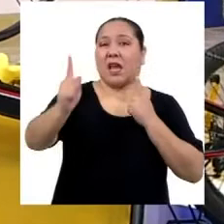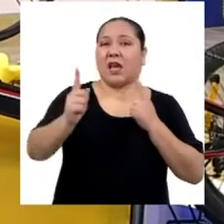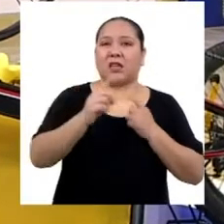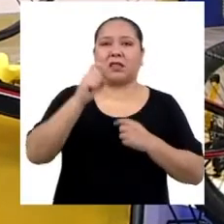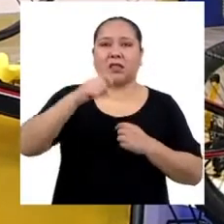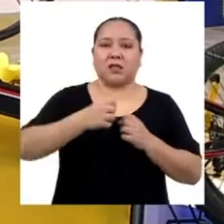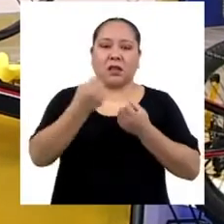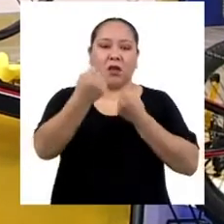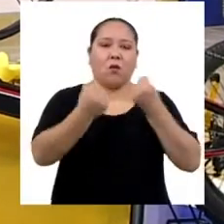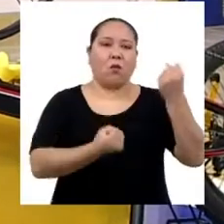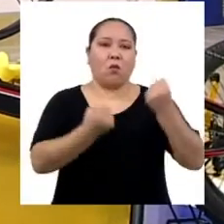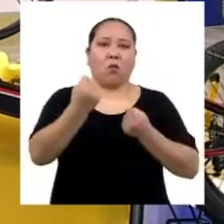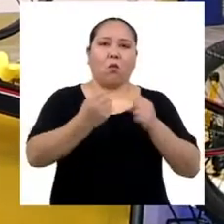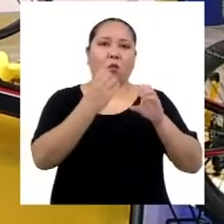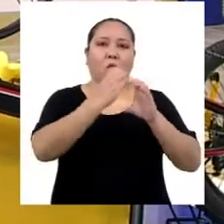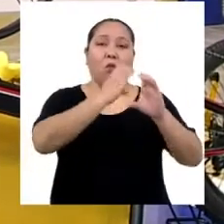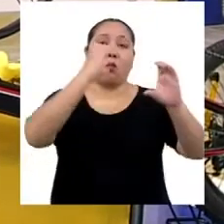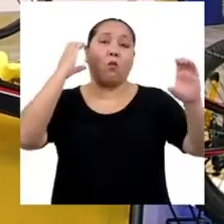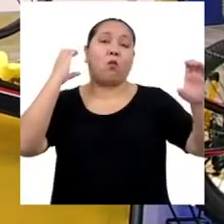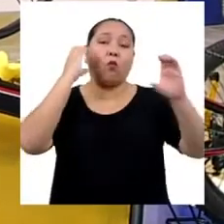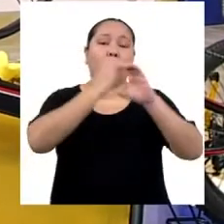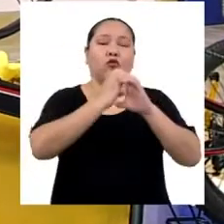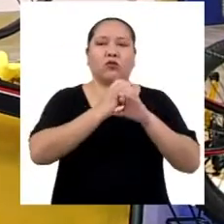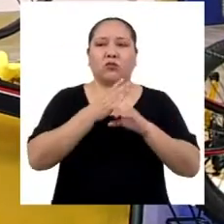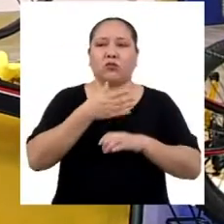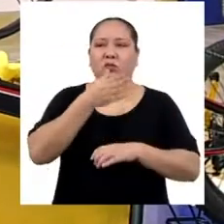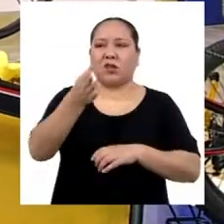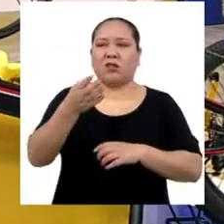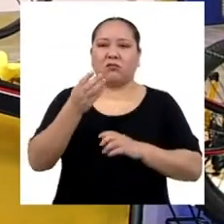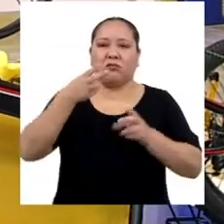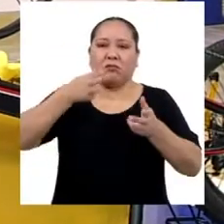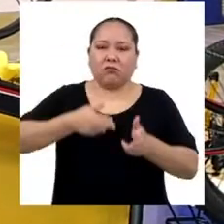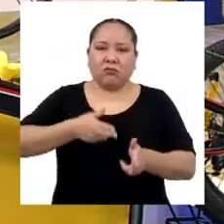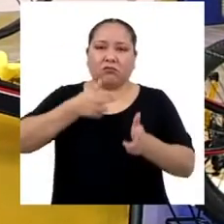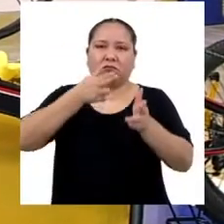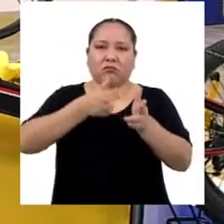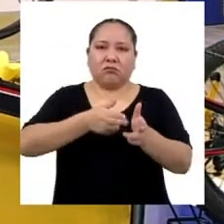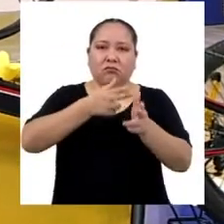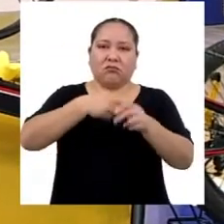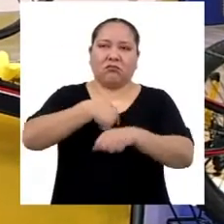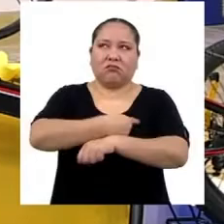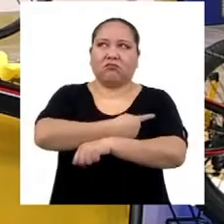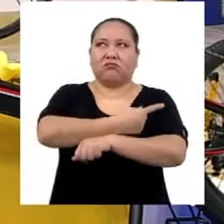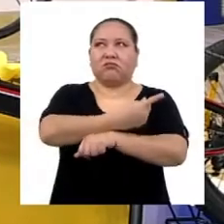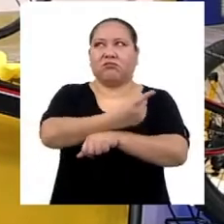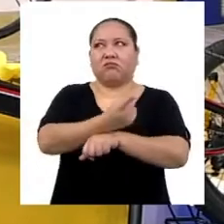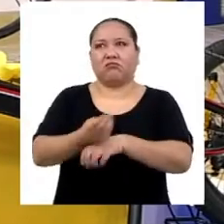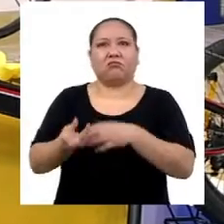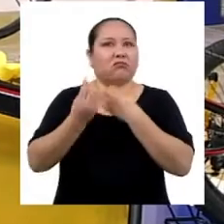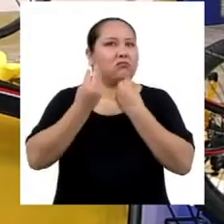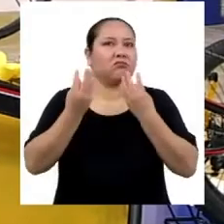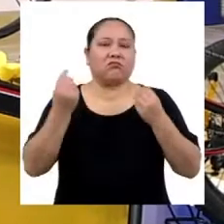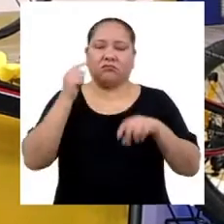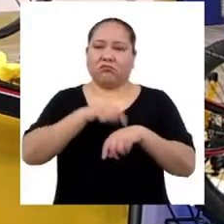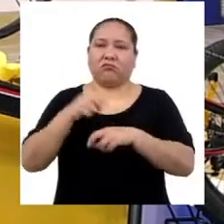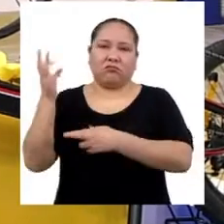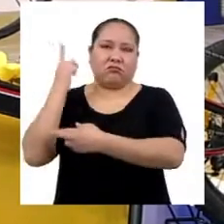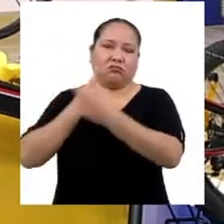un bus y moverse en el tráfico de la ciudad, lo que hace que se demoren muchísimo tiempo en